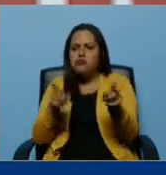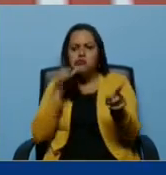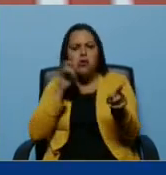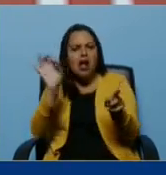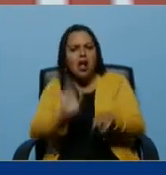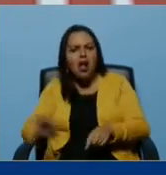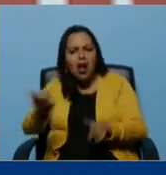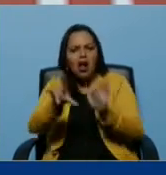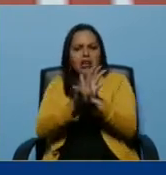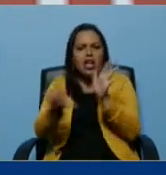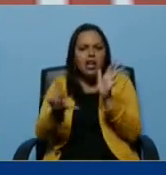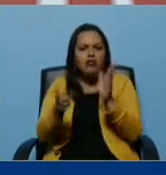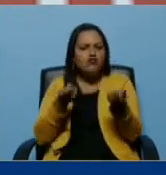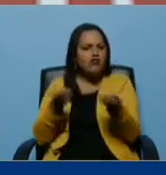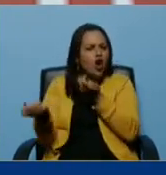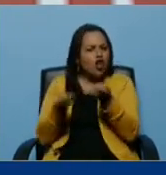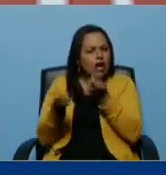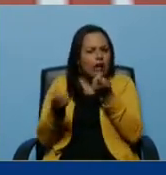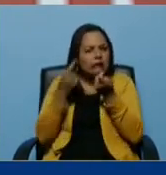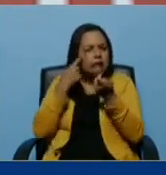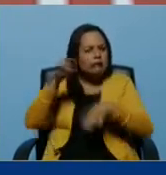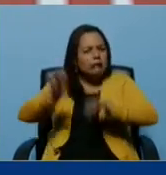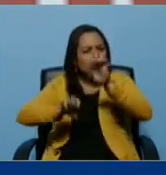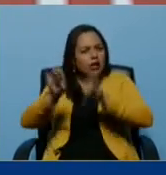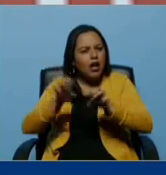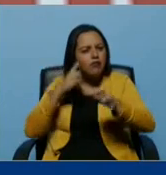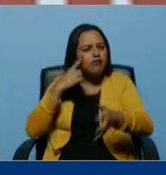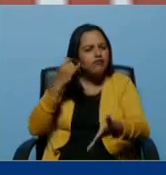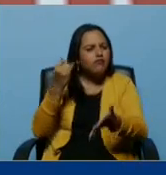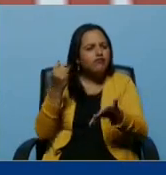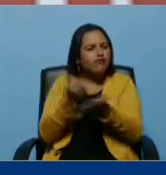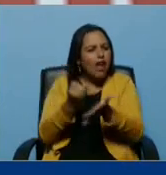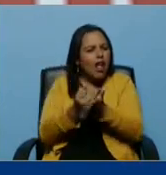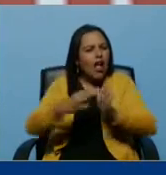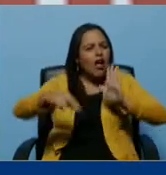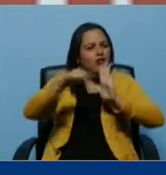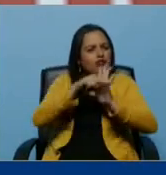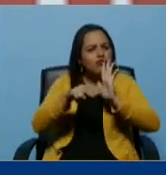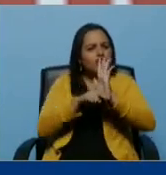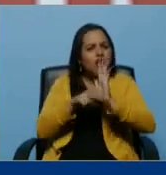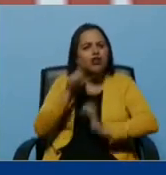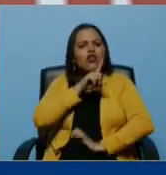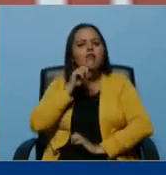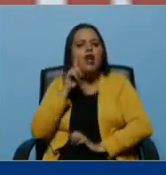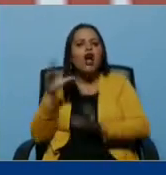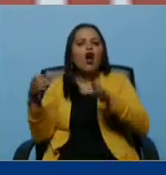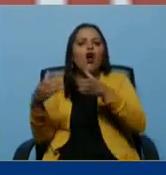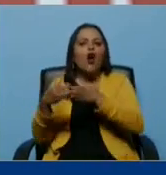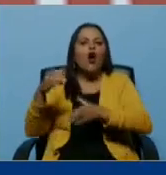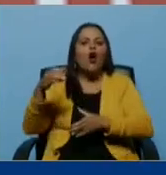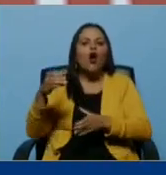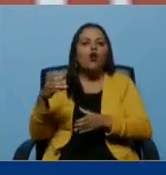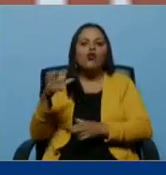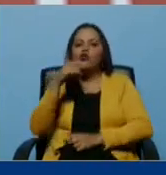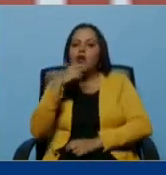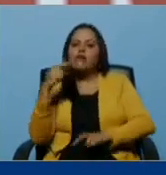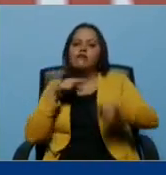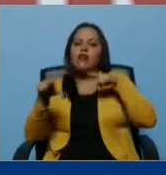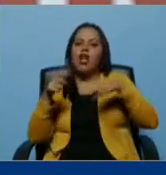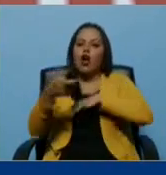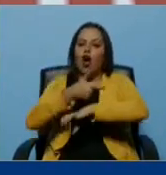absolutamente ninguna ley que regulara, que registrara, que estableciera los parámetros para las llamadas organizaciones no gubernamentales. Claro que